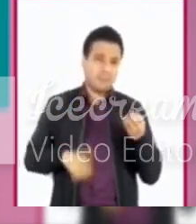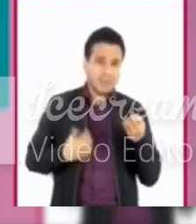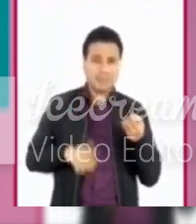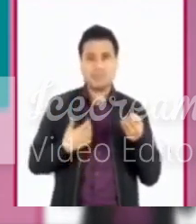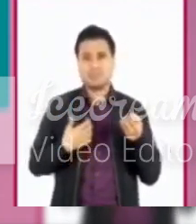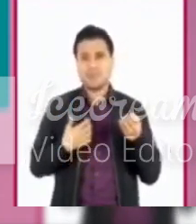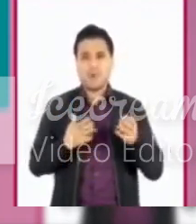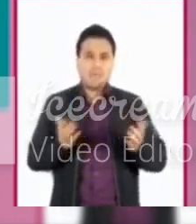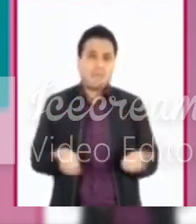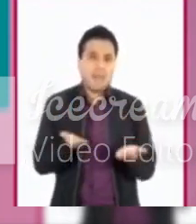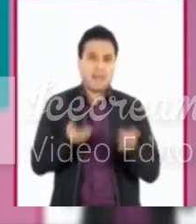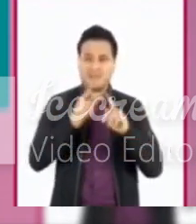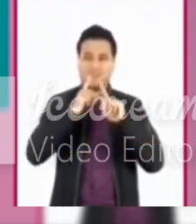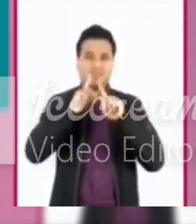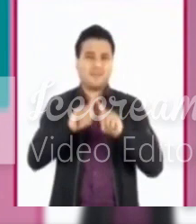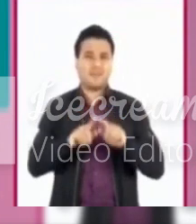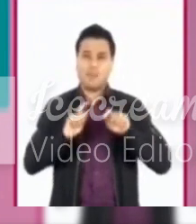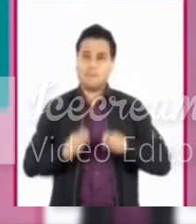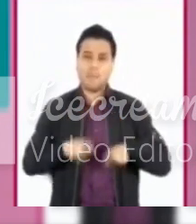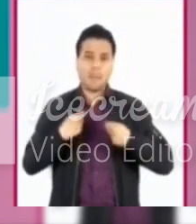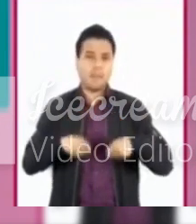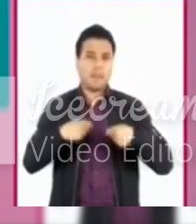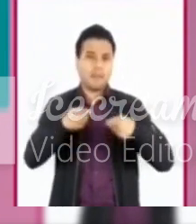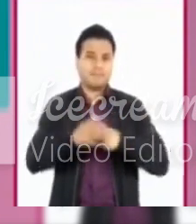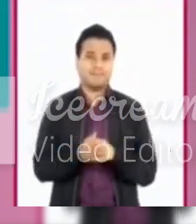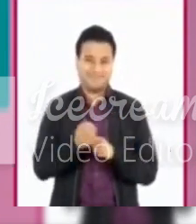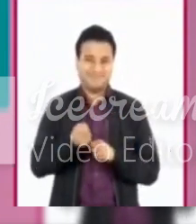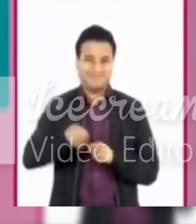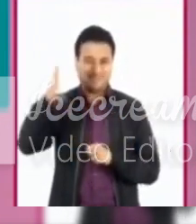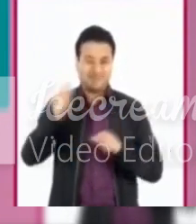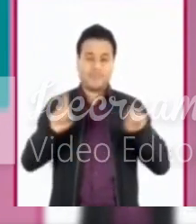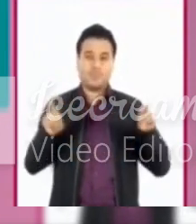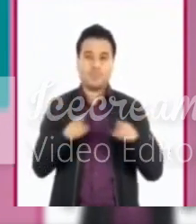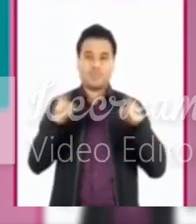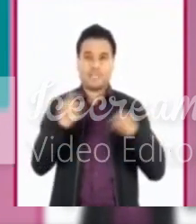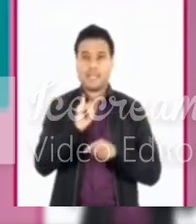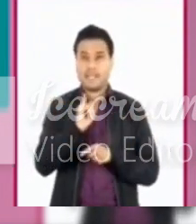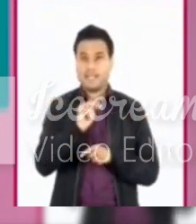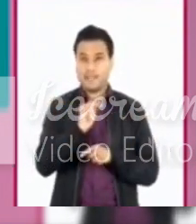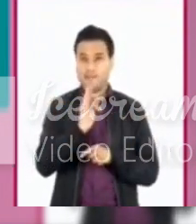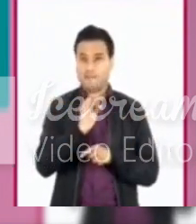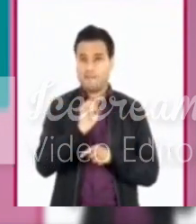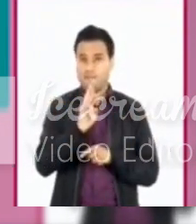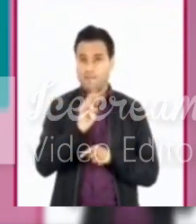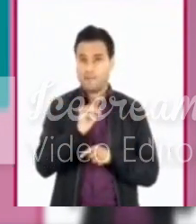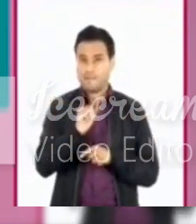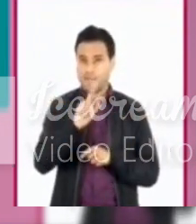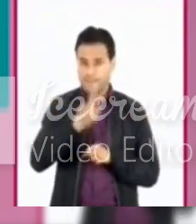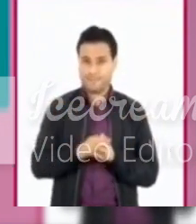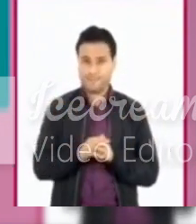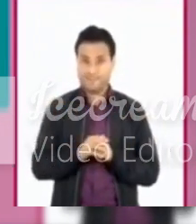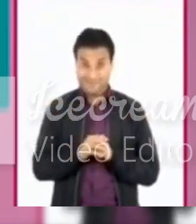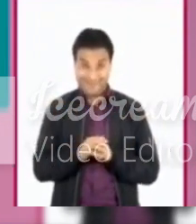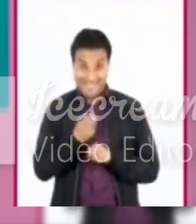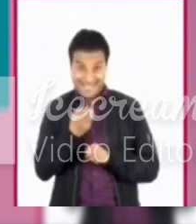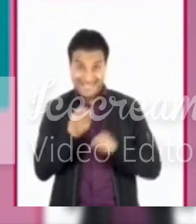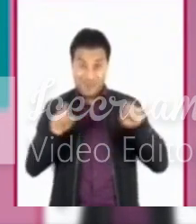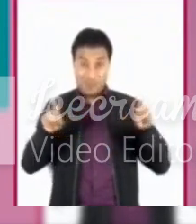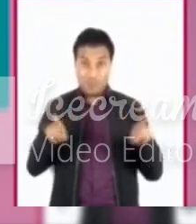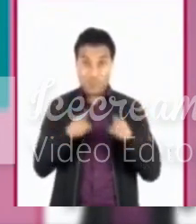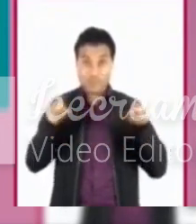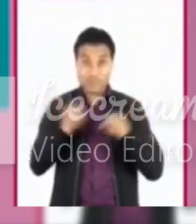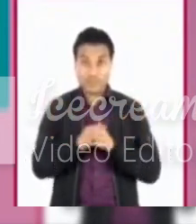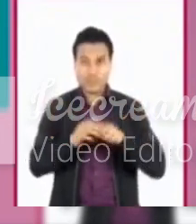música. Es por ello que se le llama música informal. Al contrario de la música culta, la folclórica o tradicional